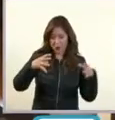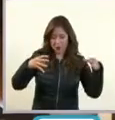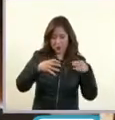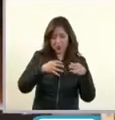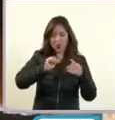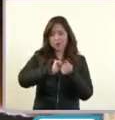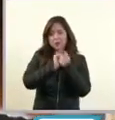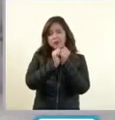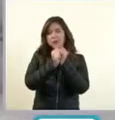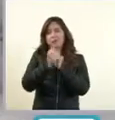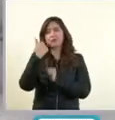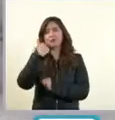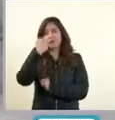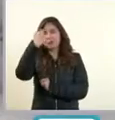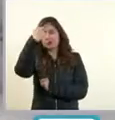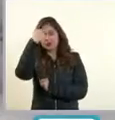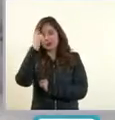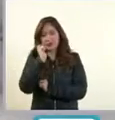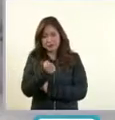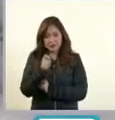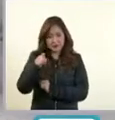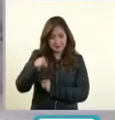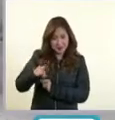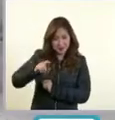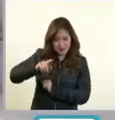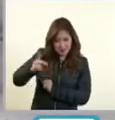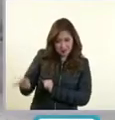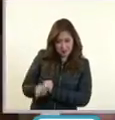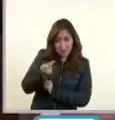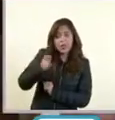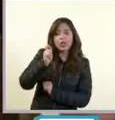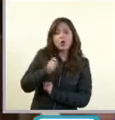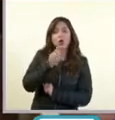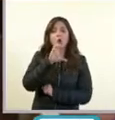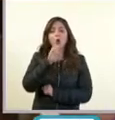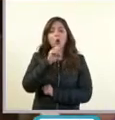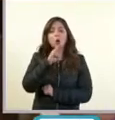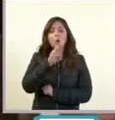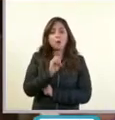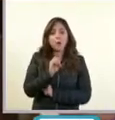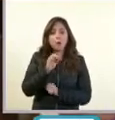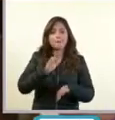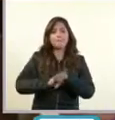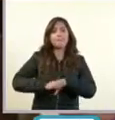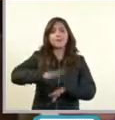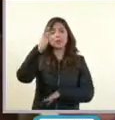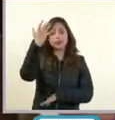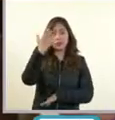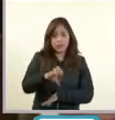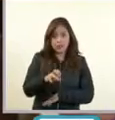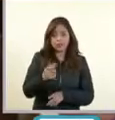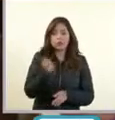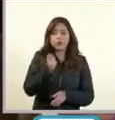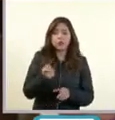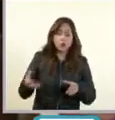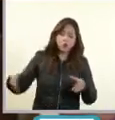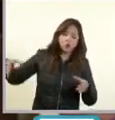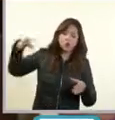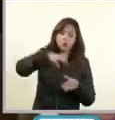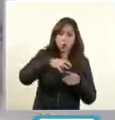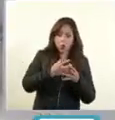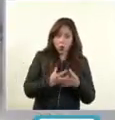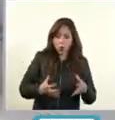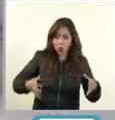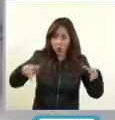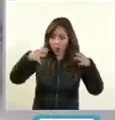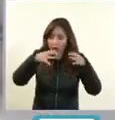analíticos y para responder también puntualmente tu pregunta, estos combos han ido creciendo. Por 10 pesos más le relleno la cubeta. Ahora, sí, ojo,